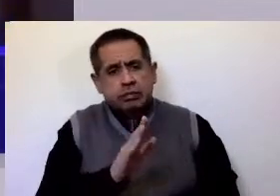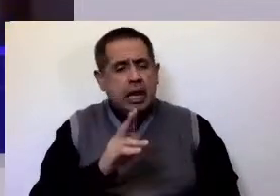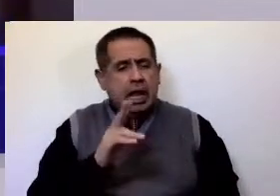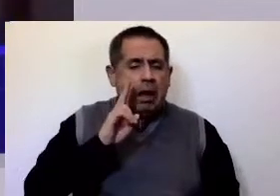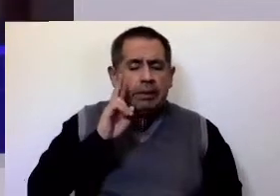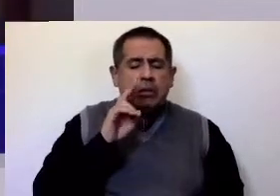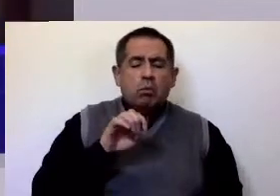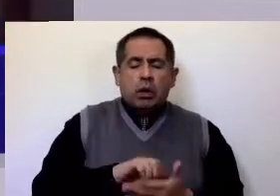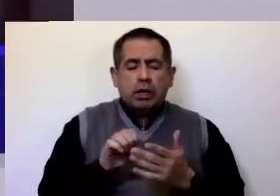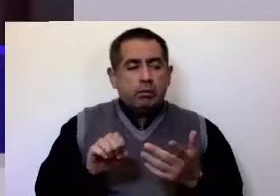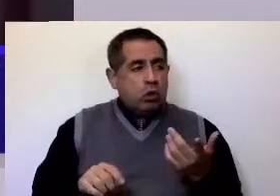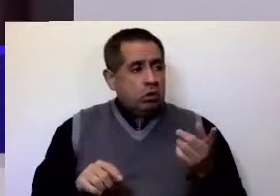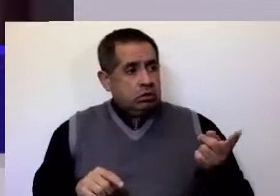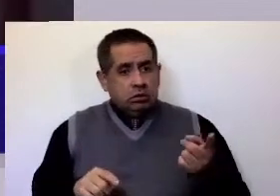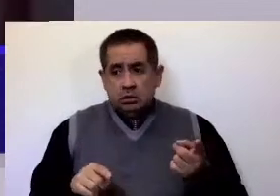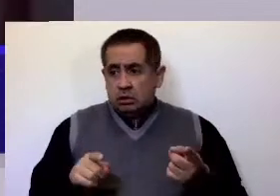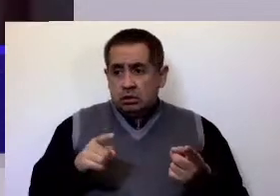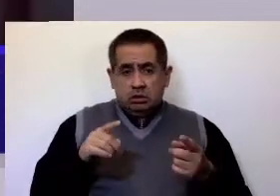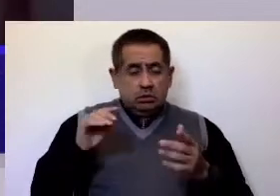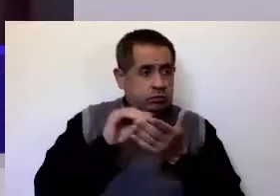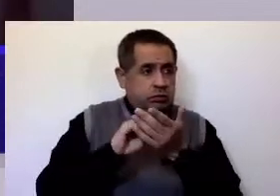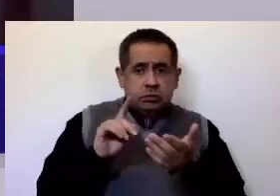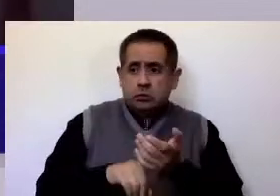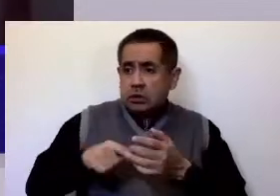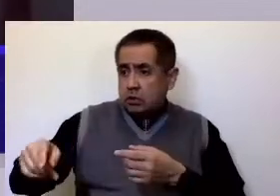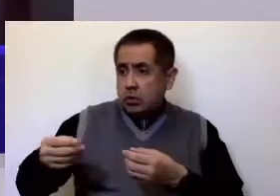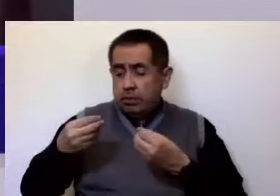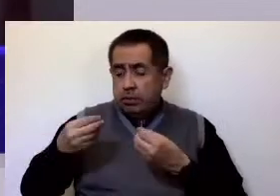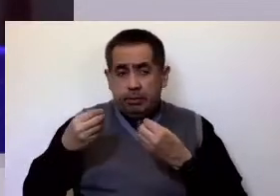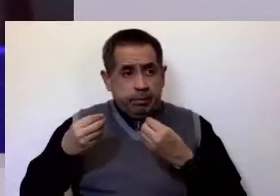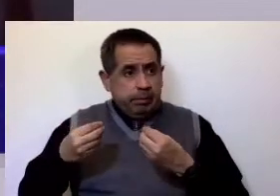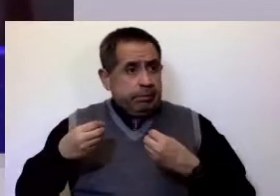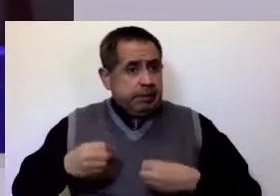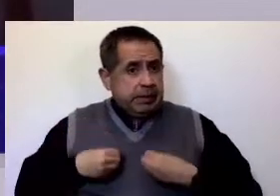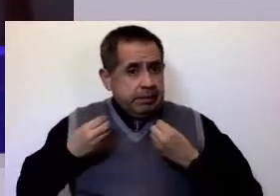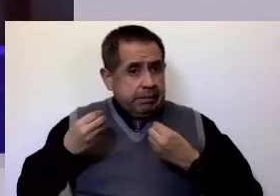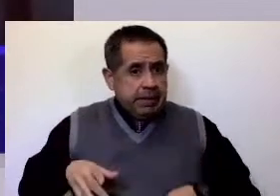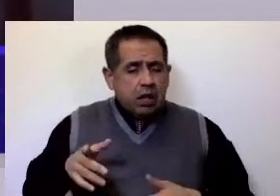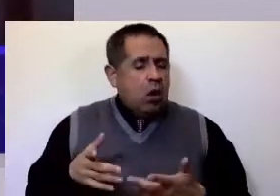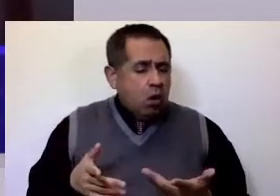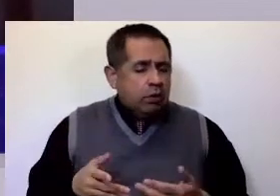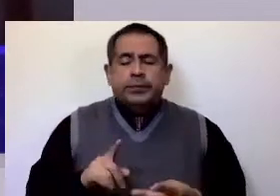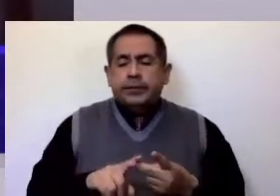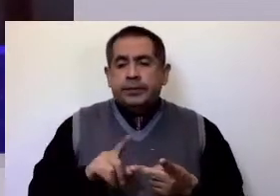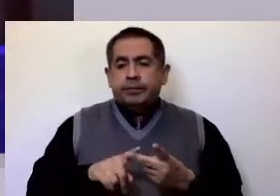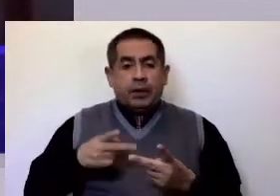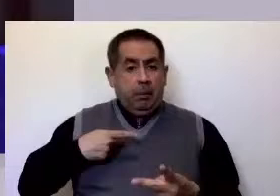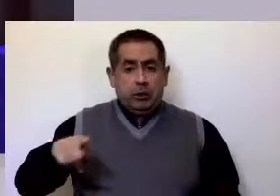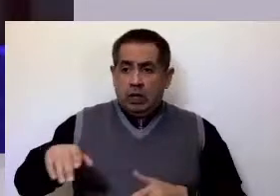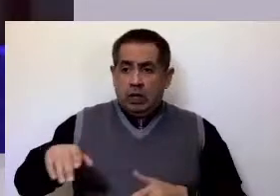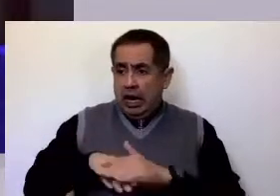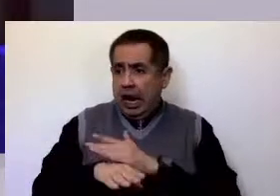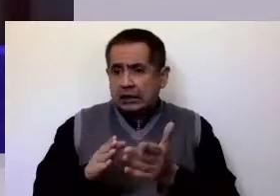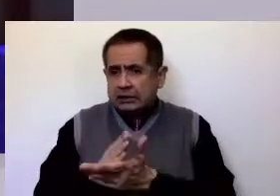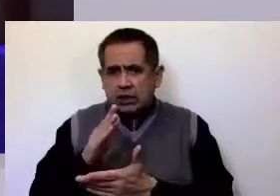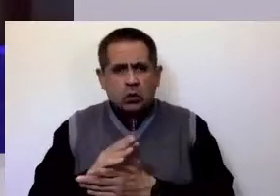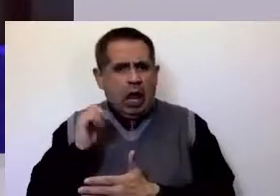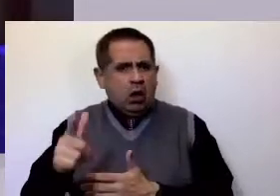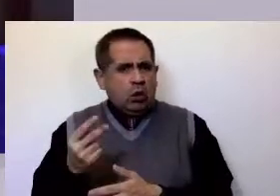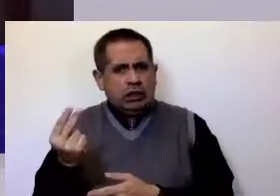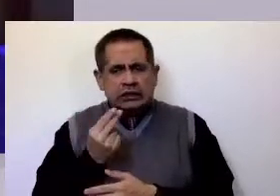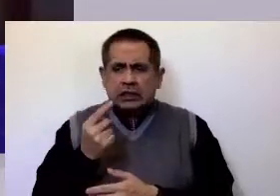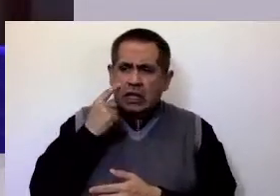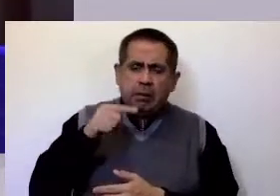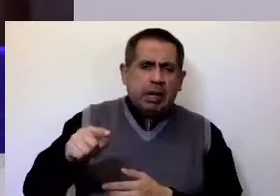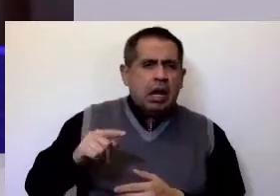pone en riesgo la supervivencia de los quejosos analizar si las personas tienen acceso a las condiciones necesarias para poder realizar